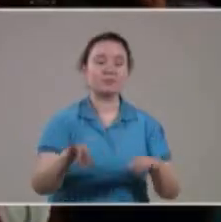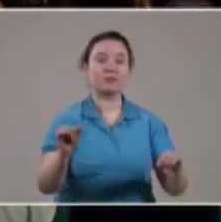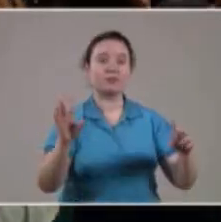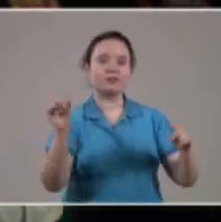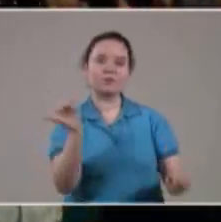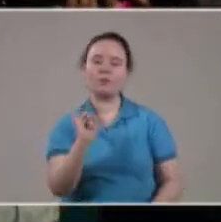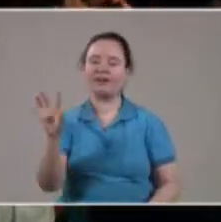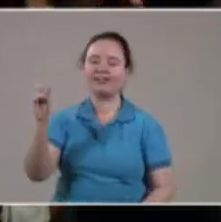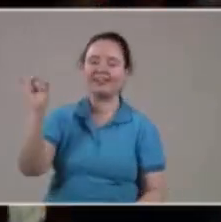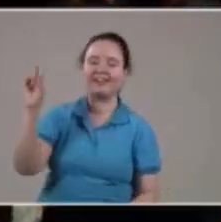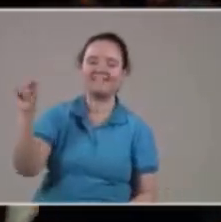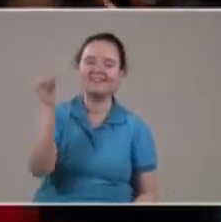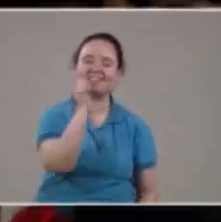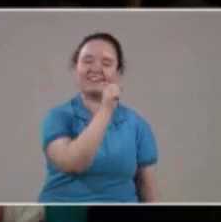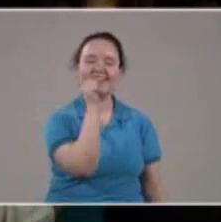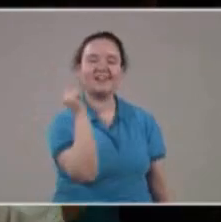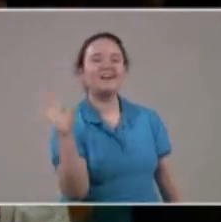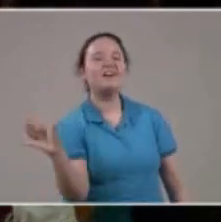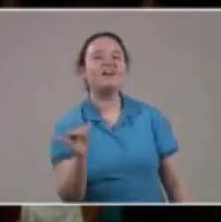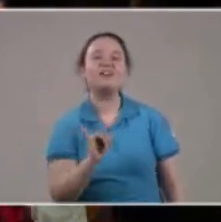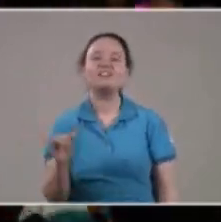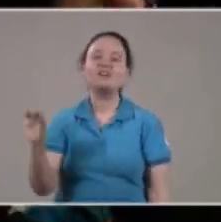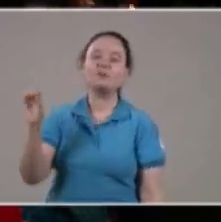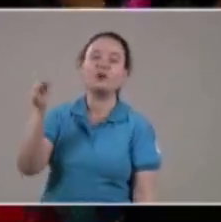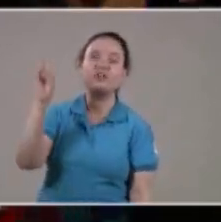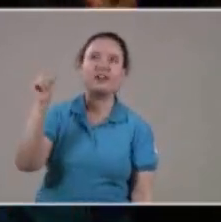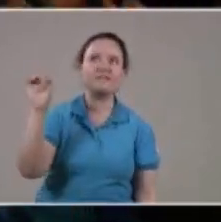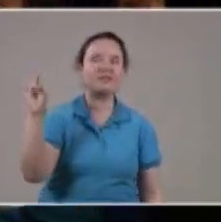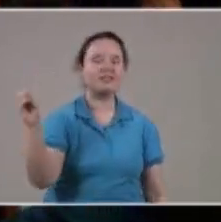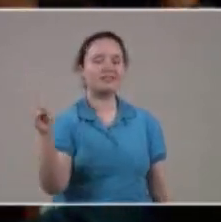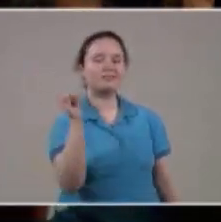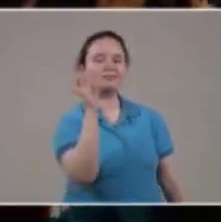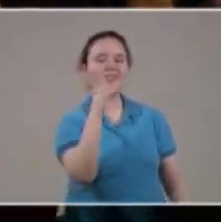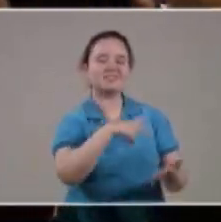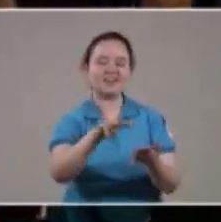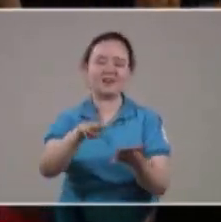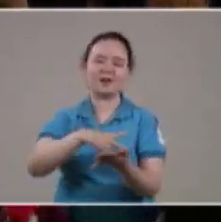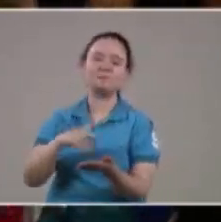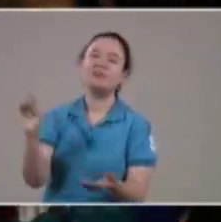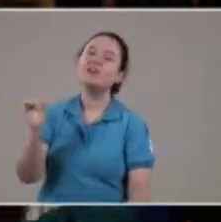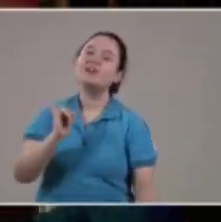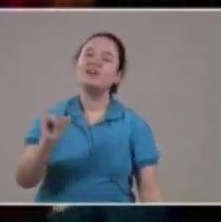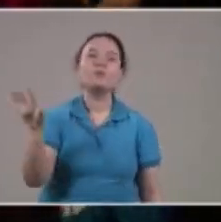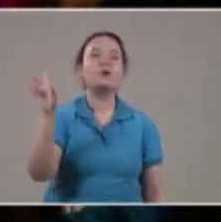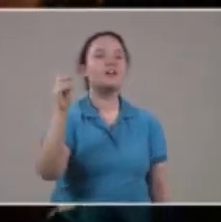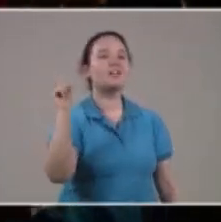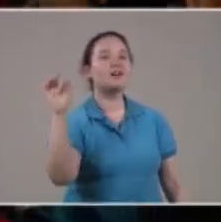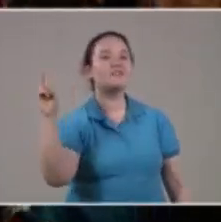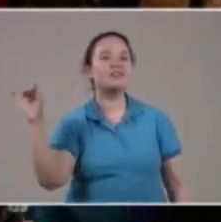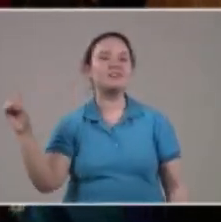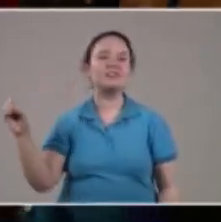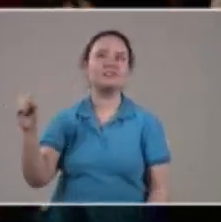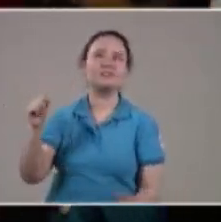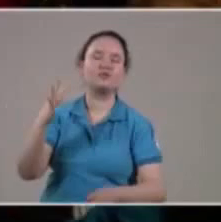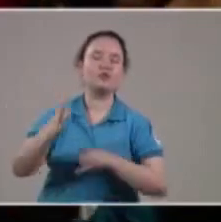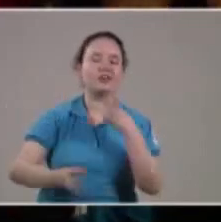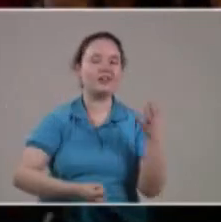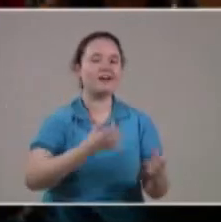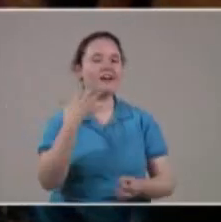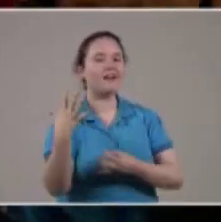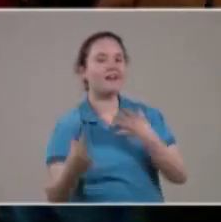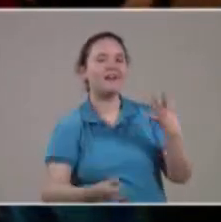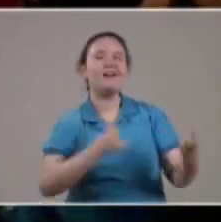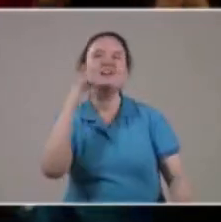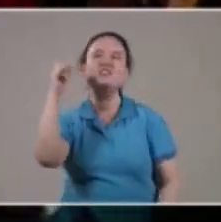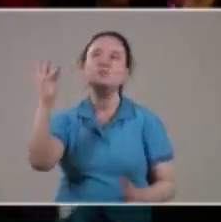Así como David cantaba, así como David danzaba, así como David